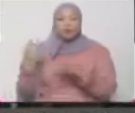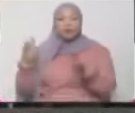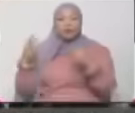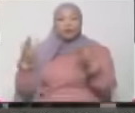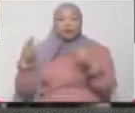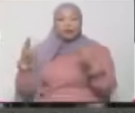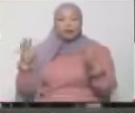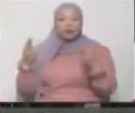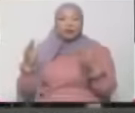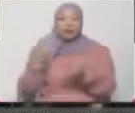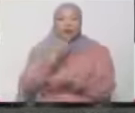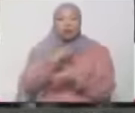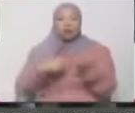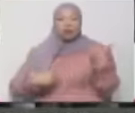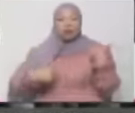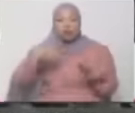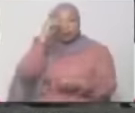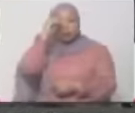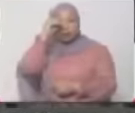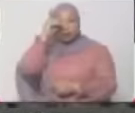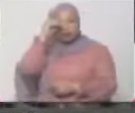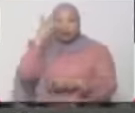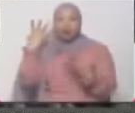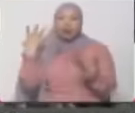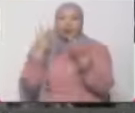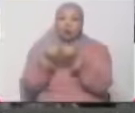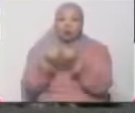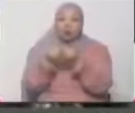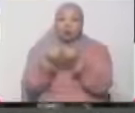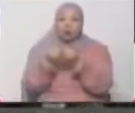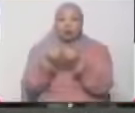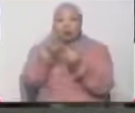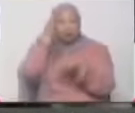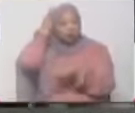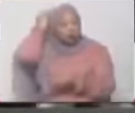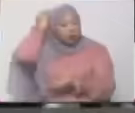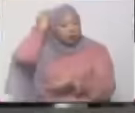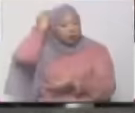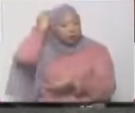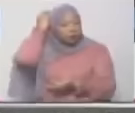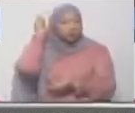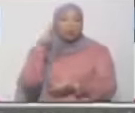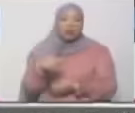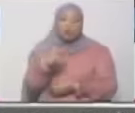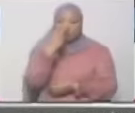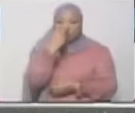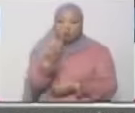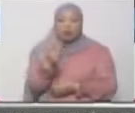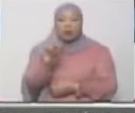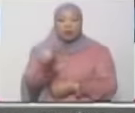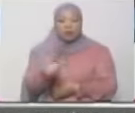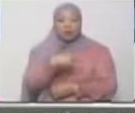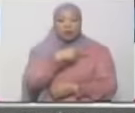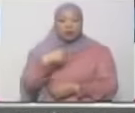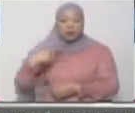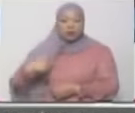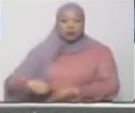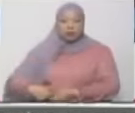Delcy Rodríguez, junto a Alfred Nazaré Ñañez, que también estuvo en China,